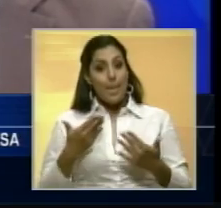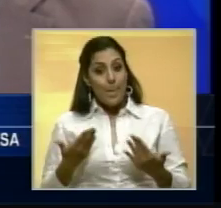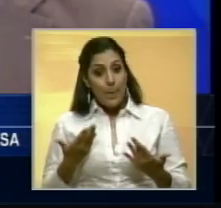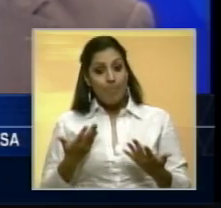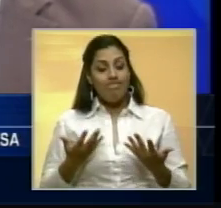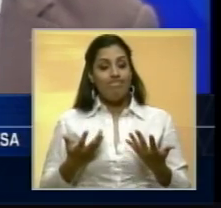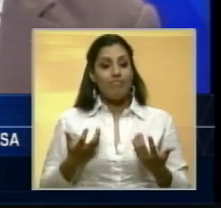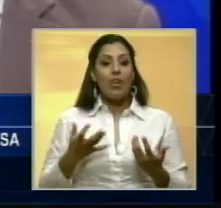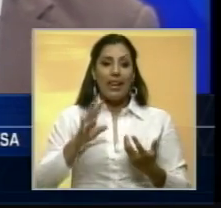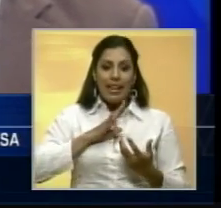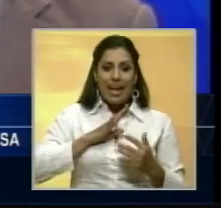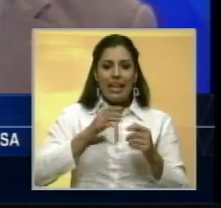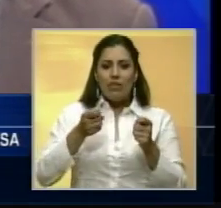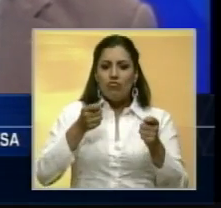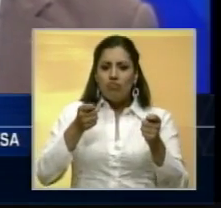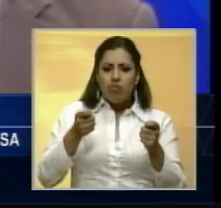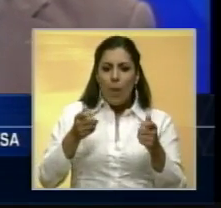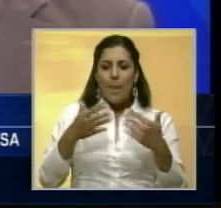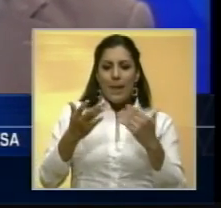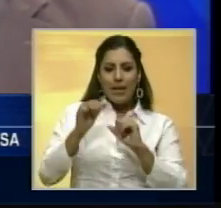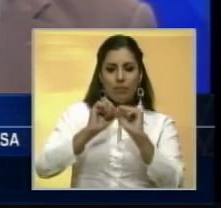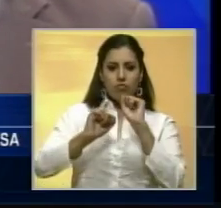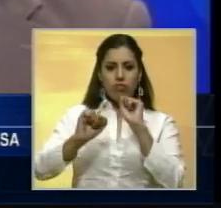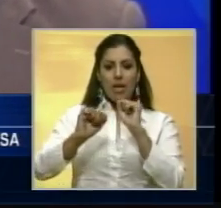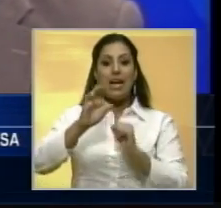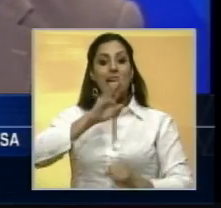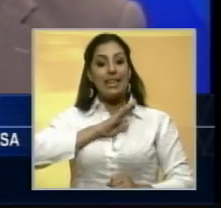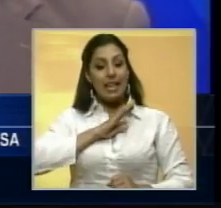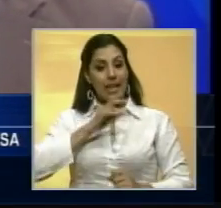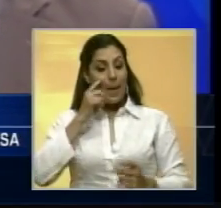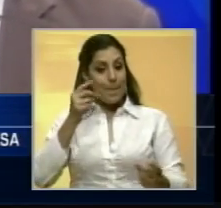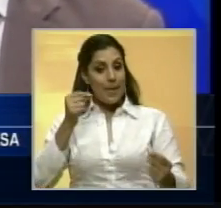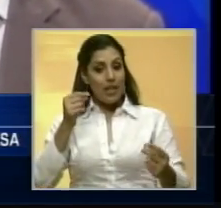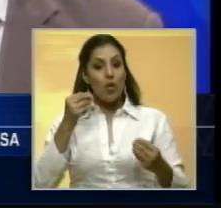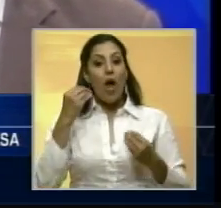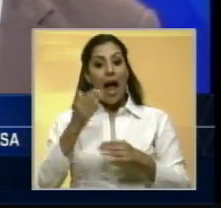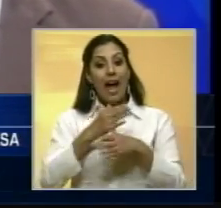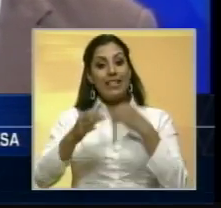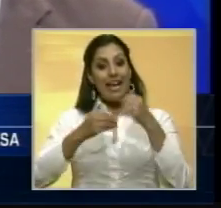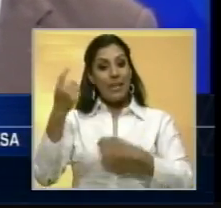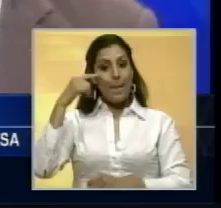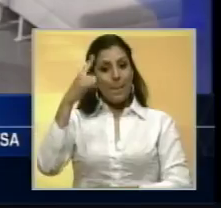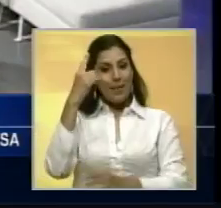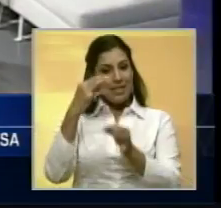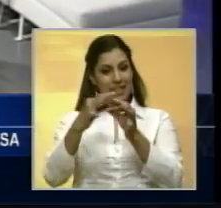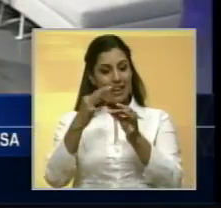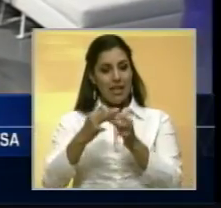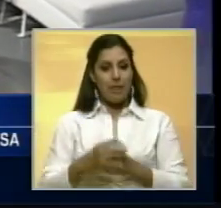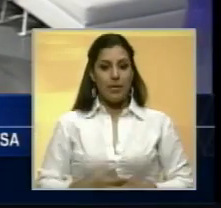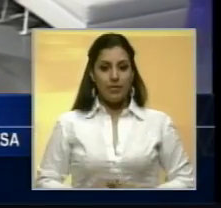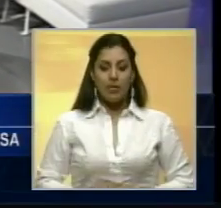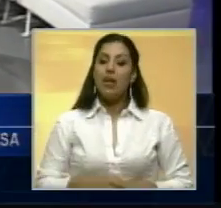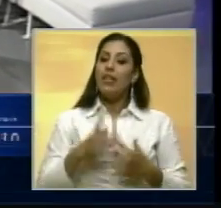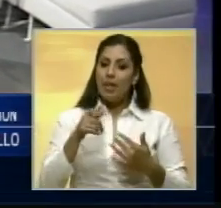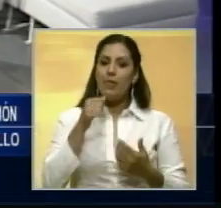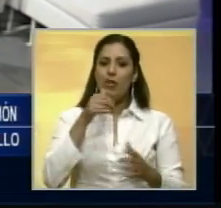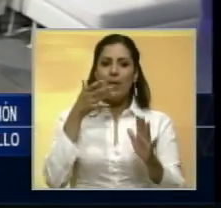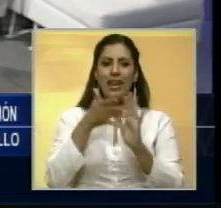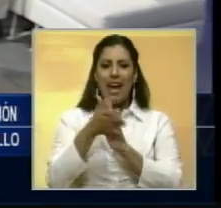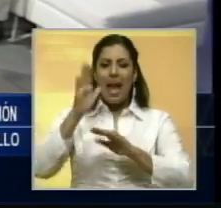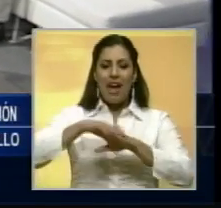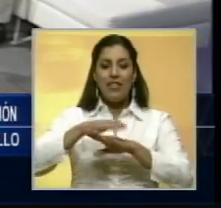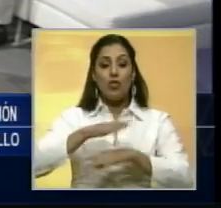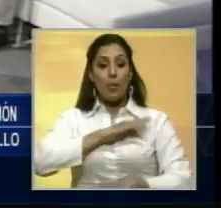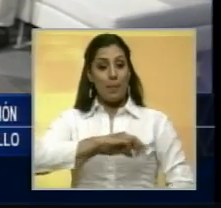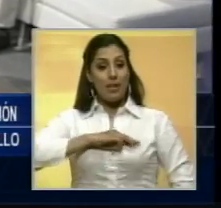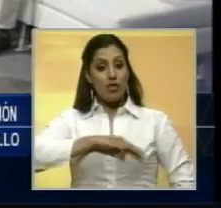y tomando las medidas preventivas, las medidas de alerta, como lo hicimos el 1 de septiembre. Castañeda también manifestó que la